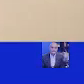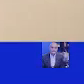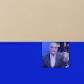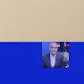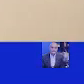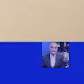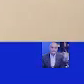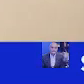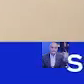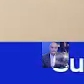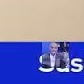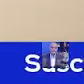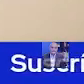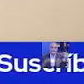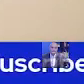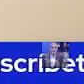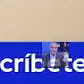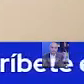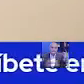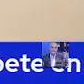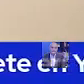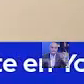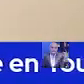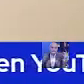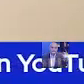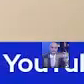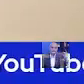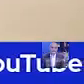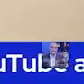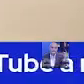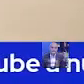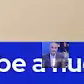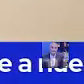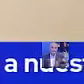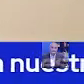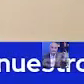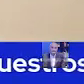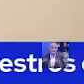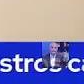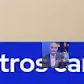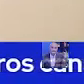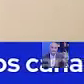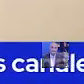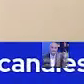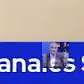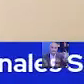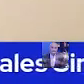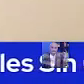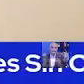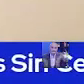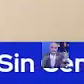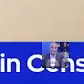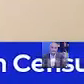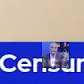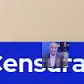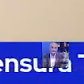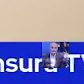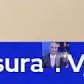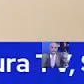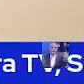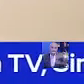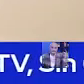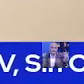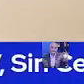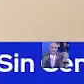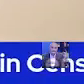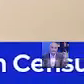lo mismo que ha ocurrido primero en Bolivia, ahora en Perú. Ojo, por ejemplo, Kenia López